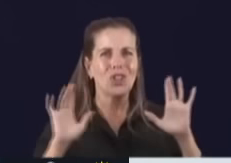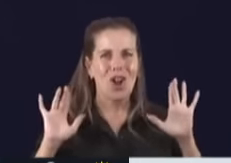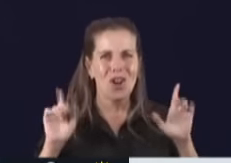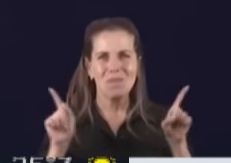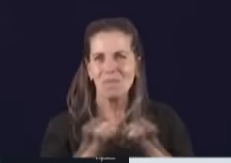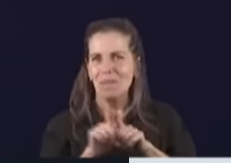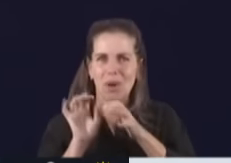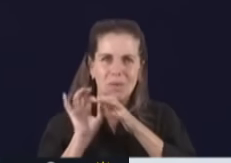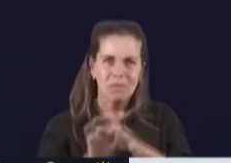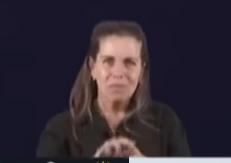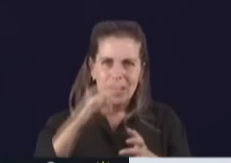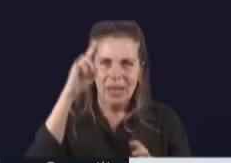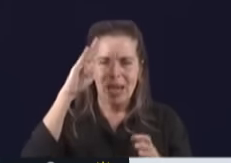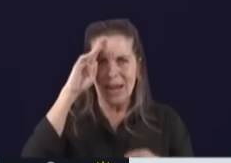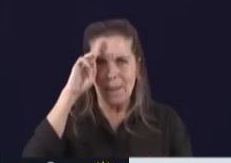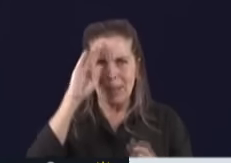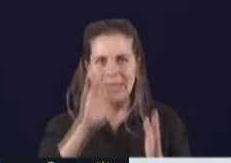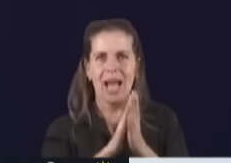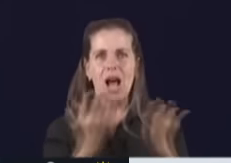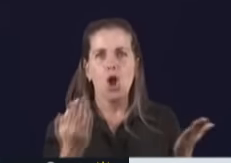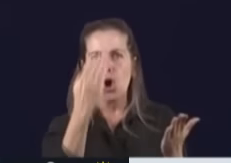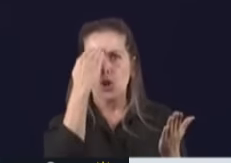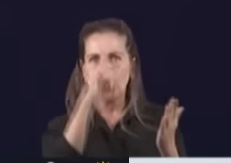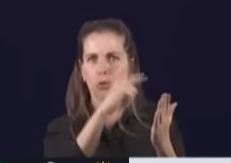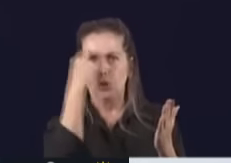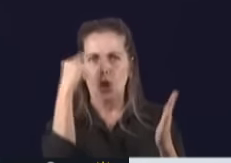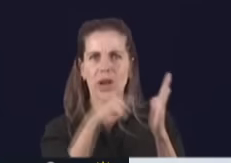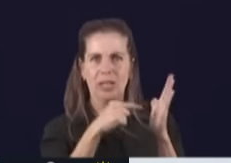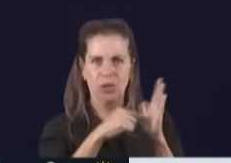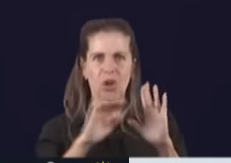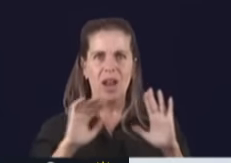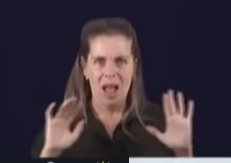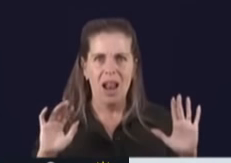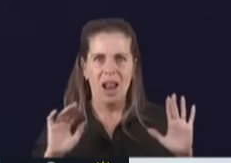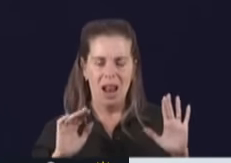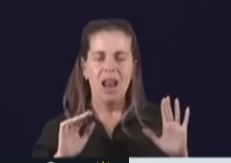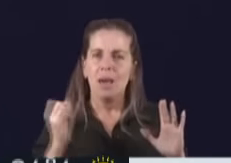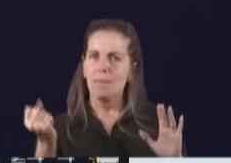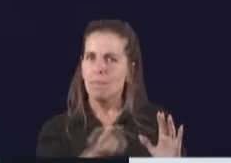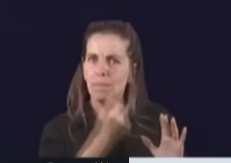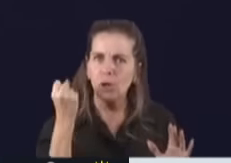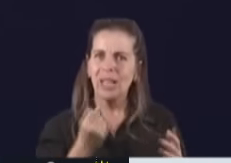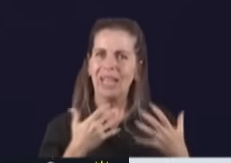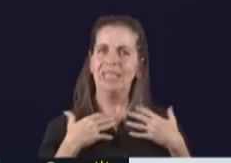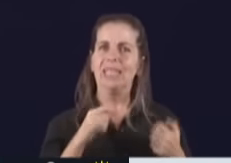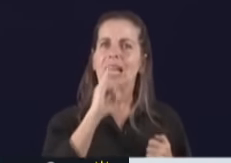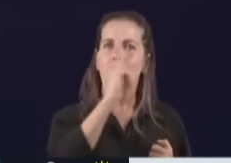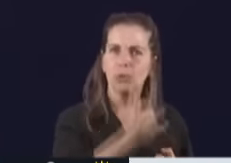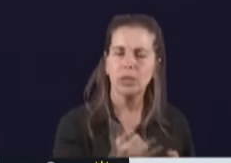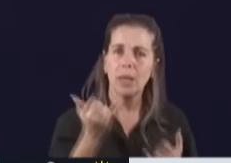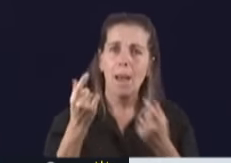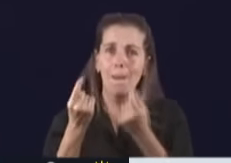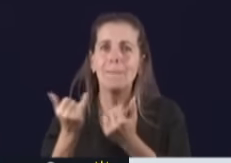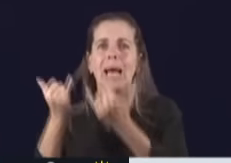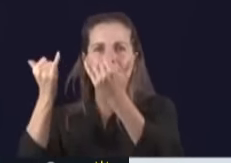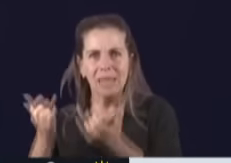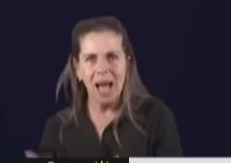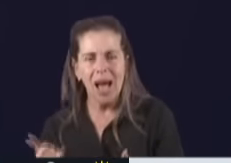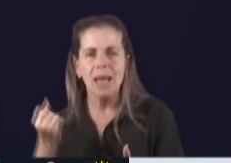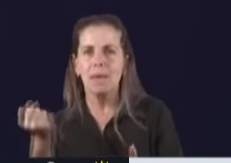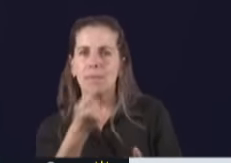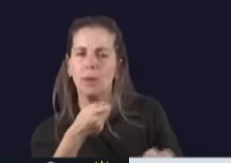Nacional. Como lo dijimos desde el primer día, la plata está dentro del sistema de salud. Solo se trata de gestionar y administrar con eficiencia